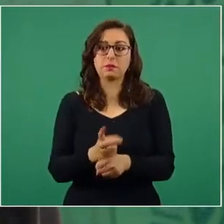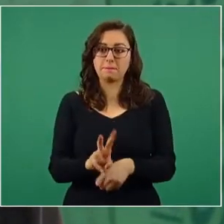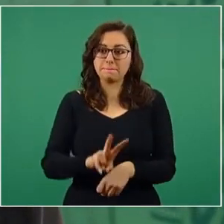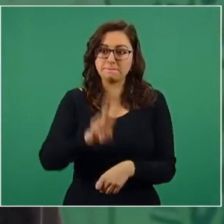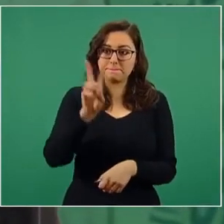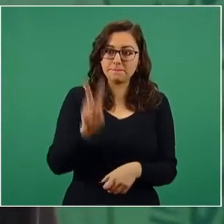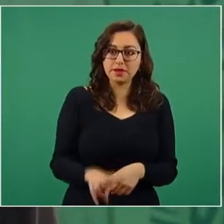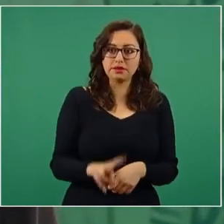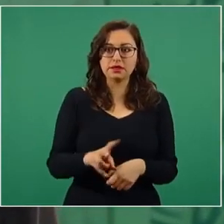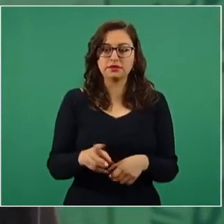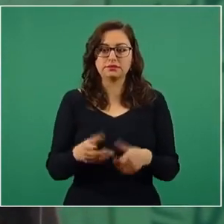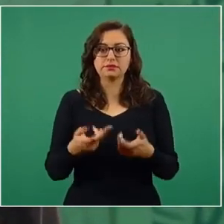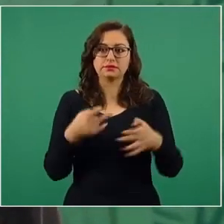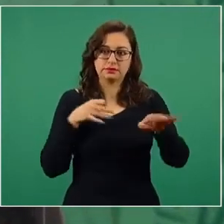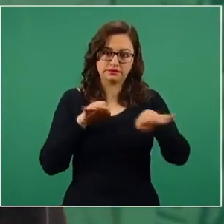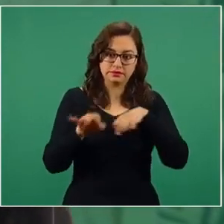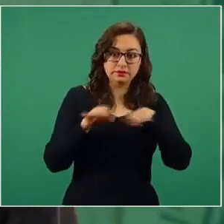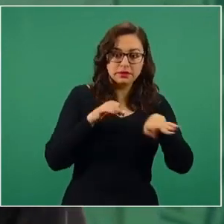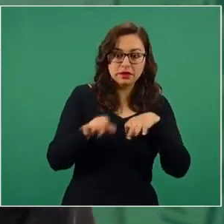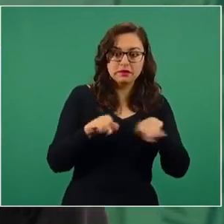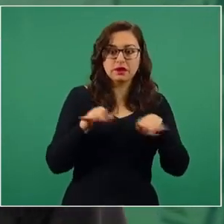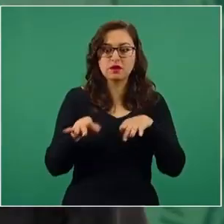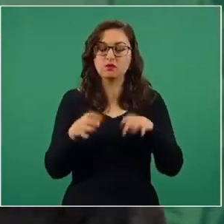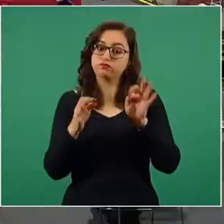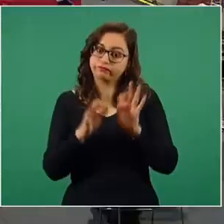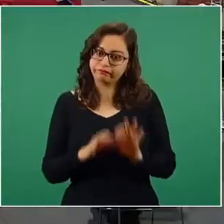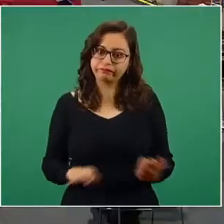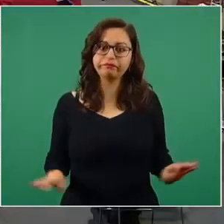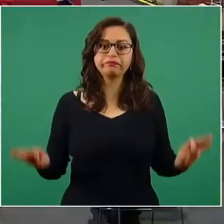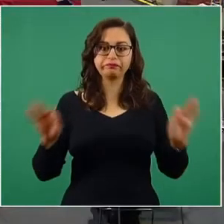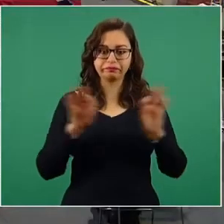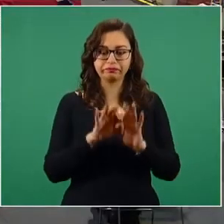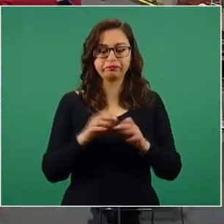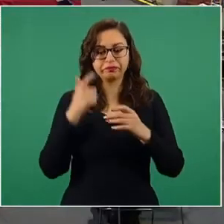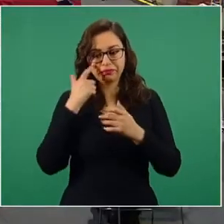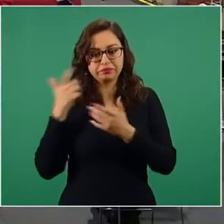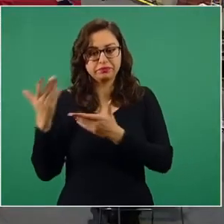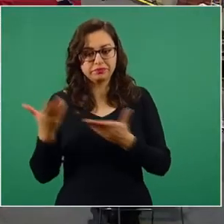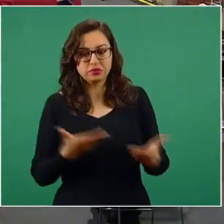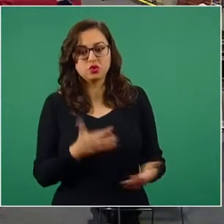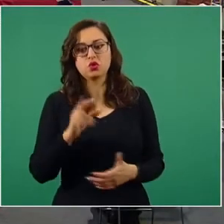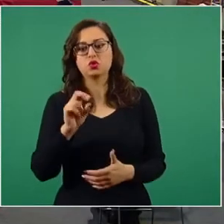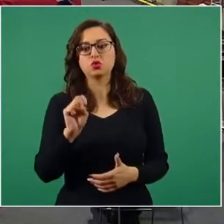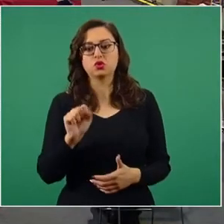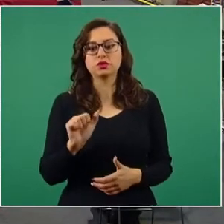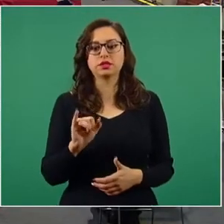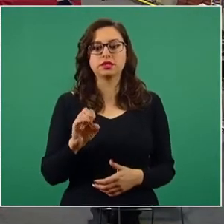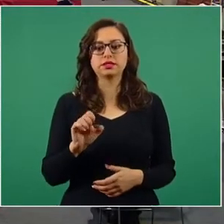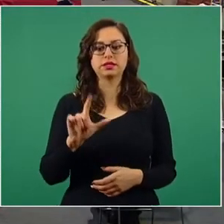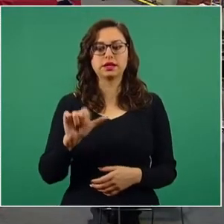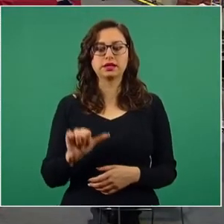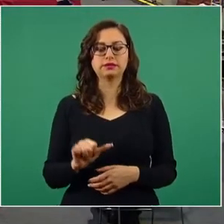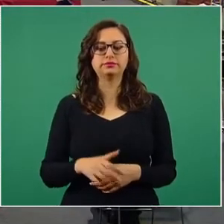importantes tareas de seguridad pública. Vamos a escuchar a Rosa Isela.